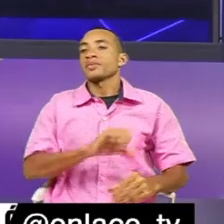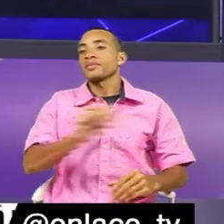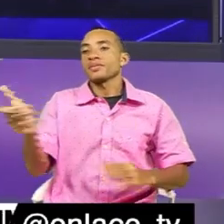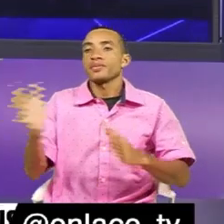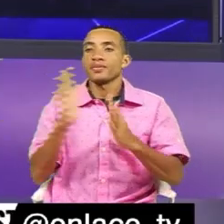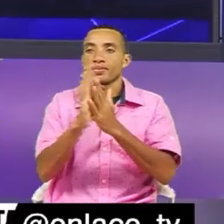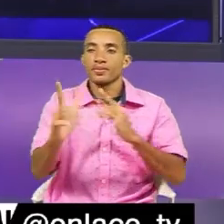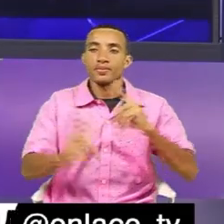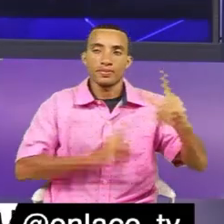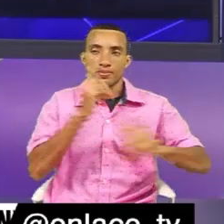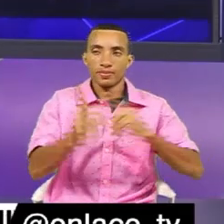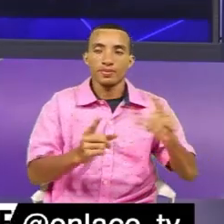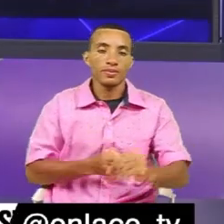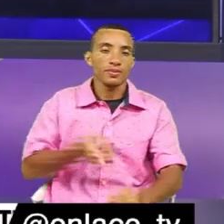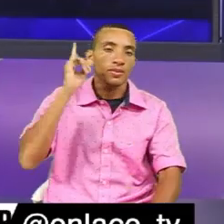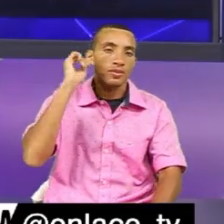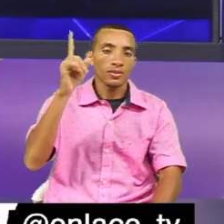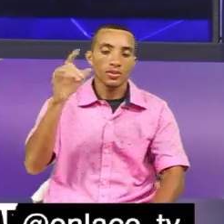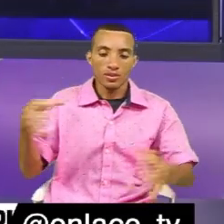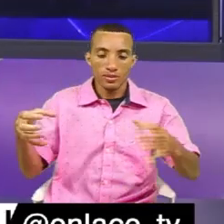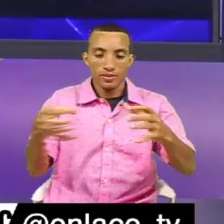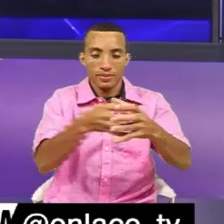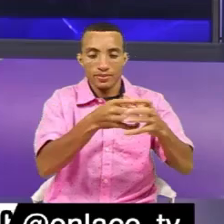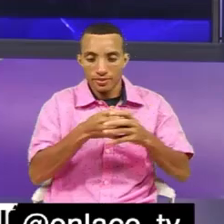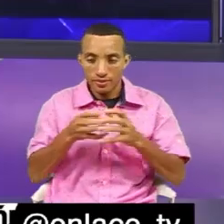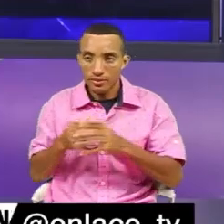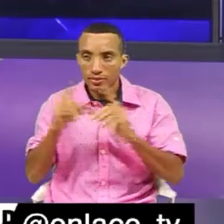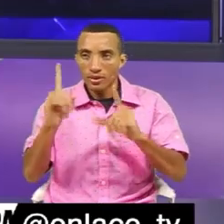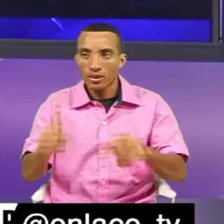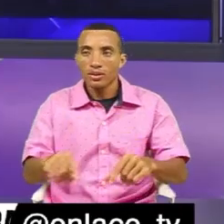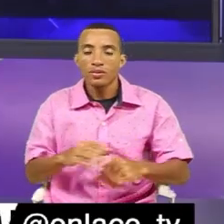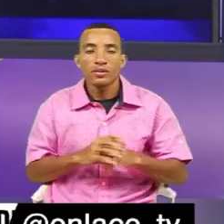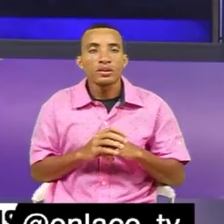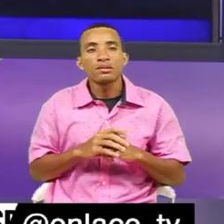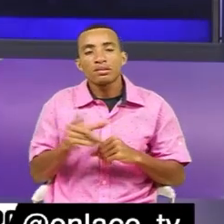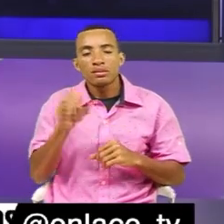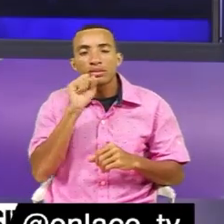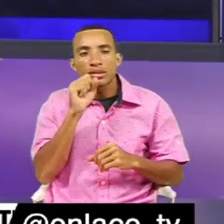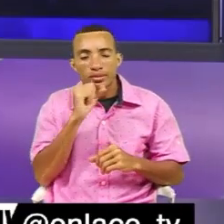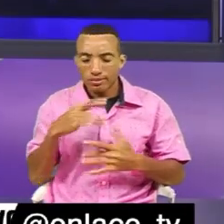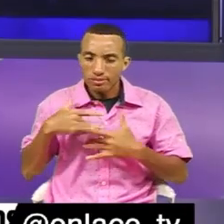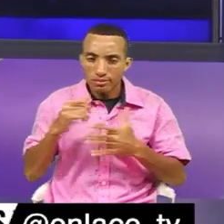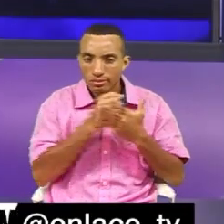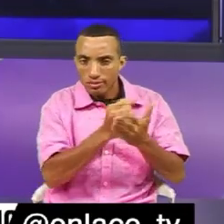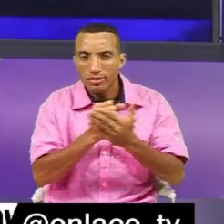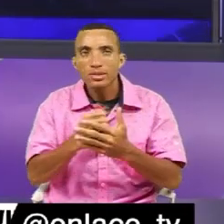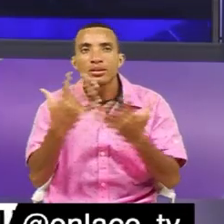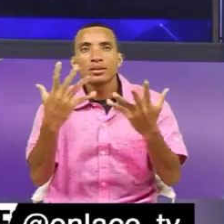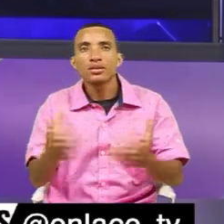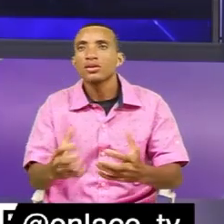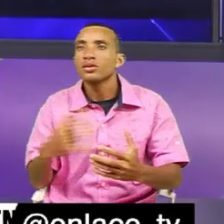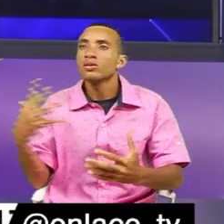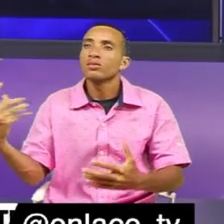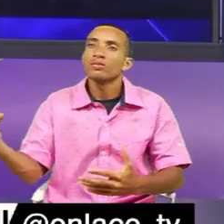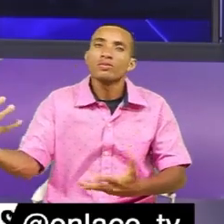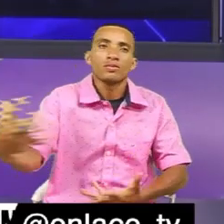dirigentes políticos de la ciudad conforman grupo denominado Barranca Bermeja Solidaria, que busca conseguir recursos nacionales para inversión de empleo en